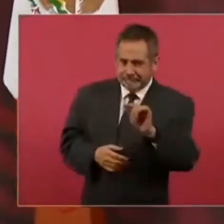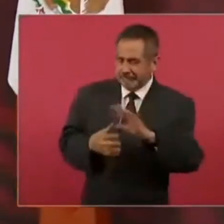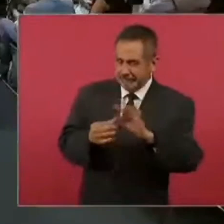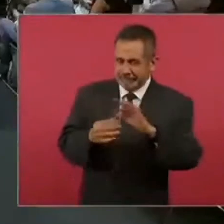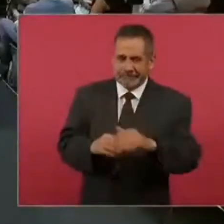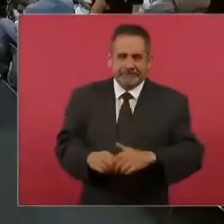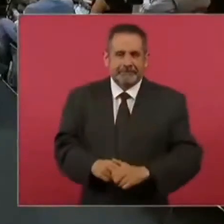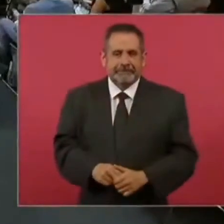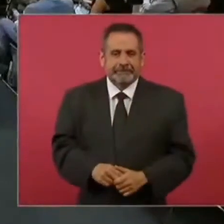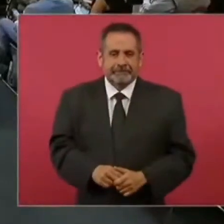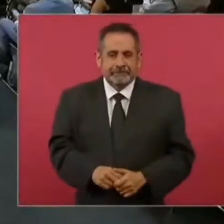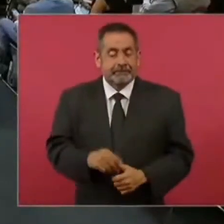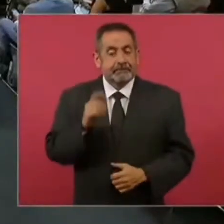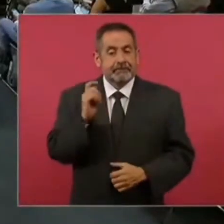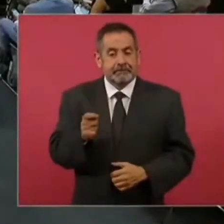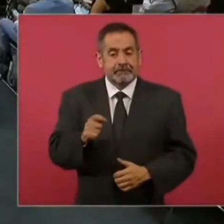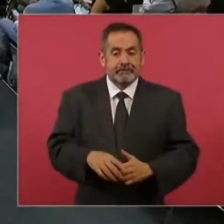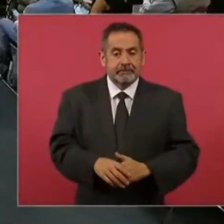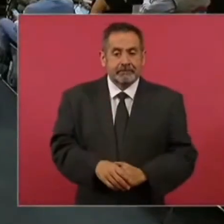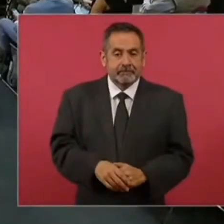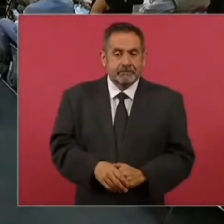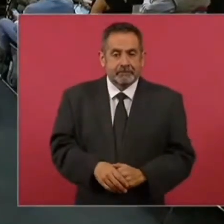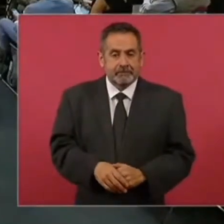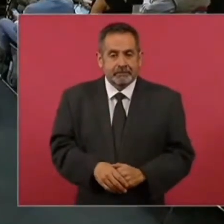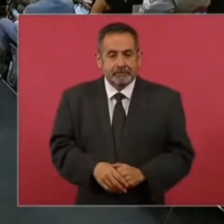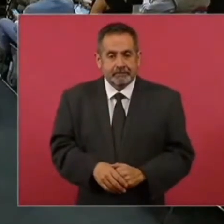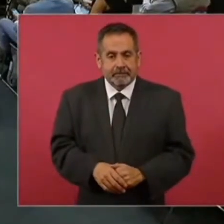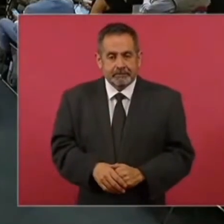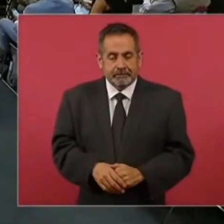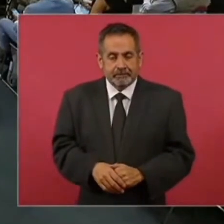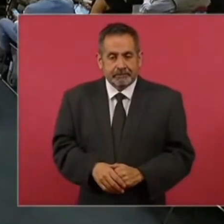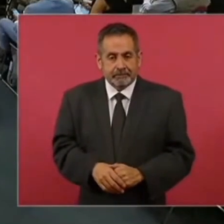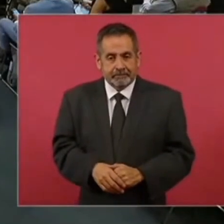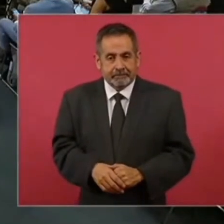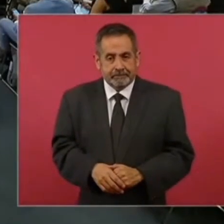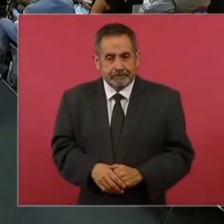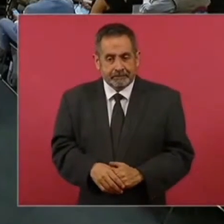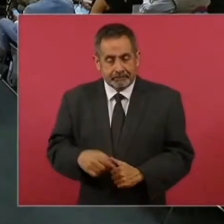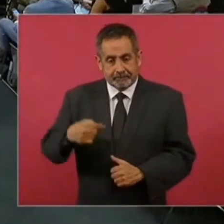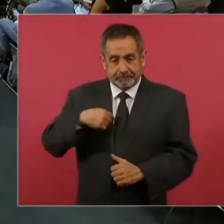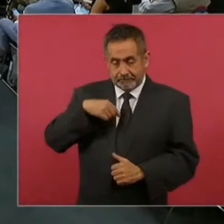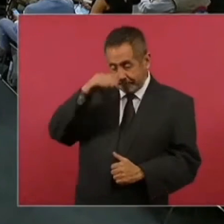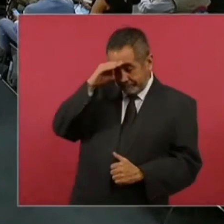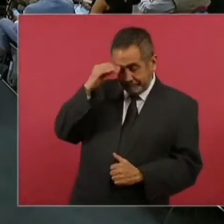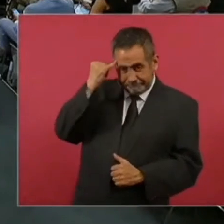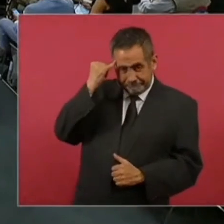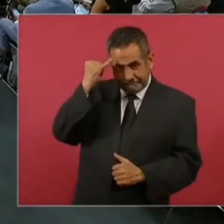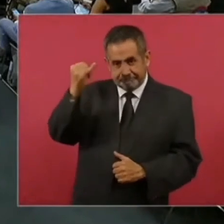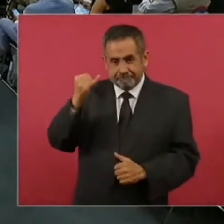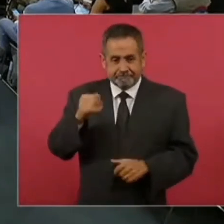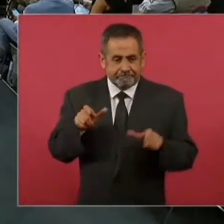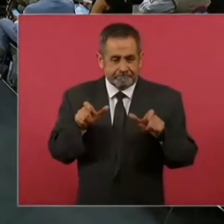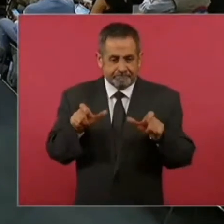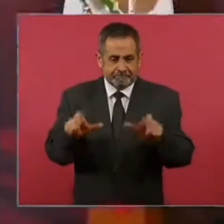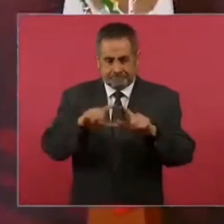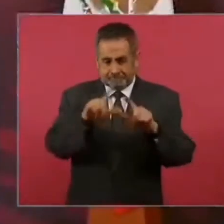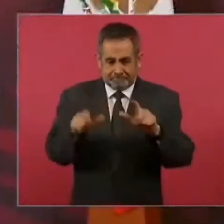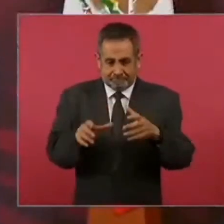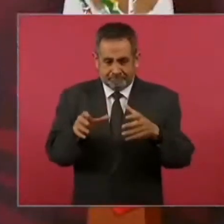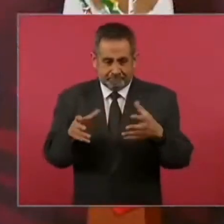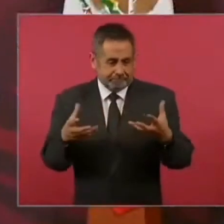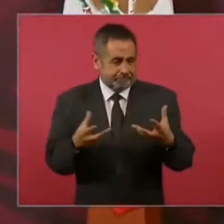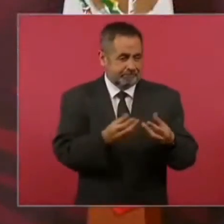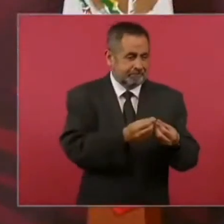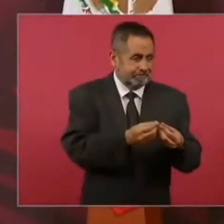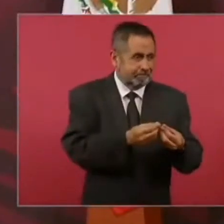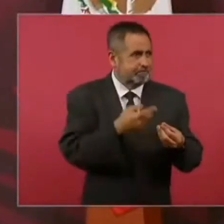tema. Entonces, para que no cayera en manos hacia adelante de